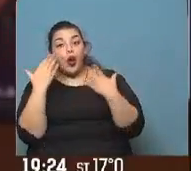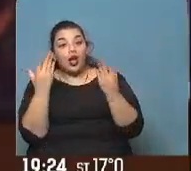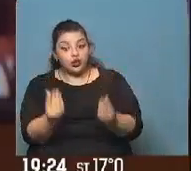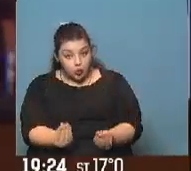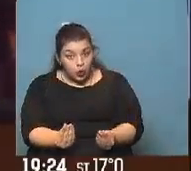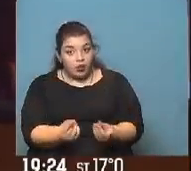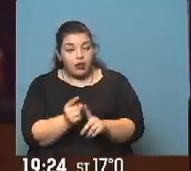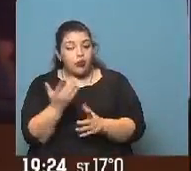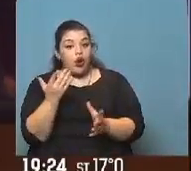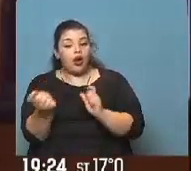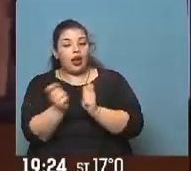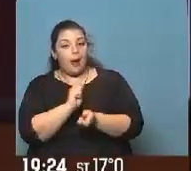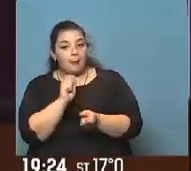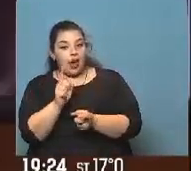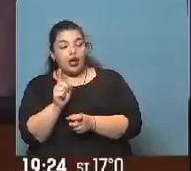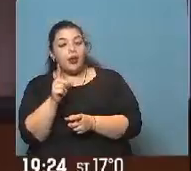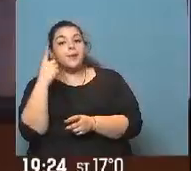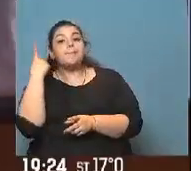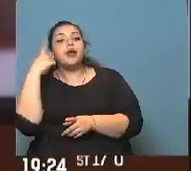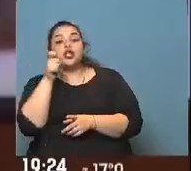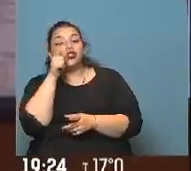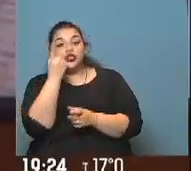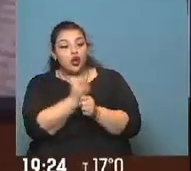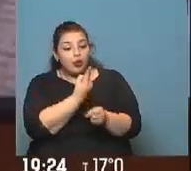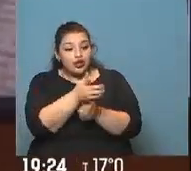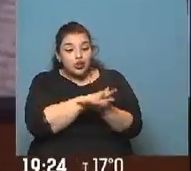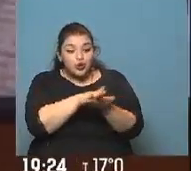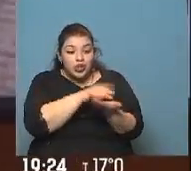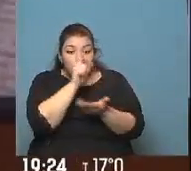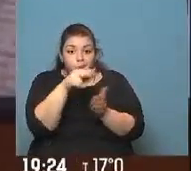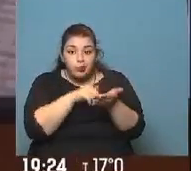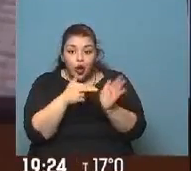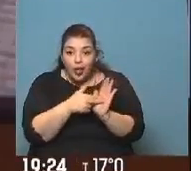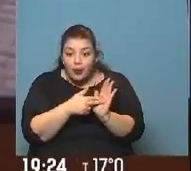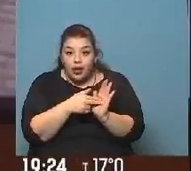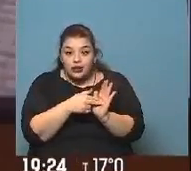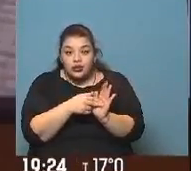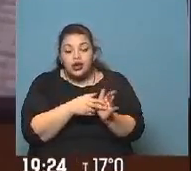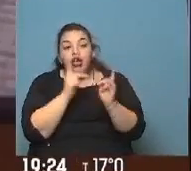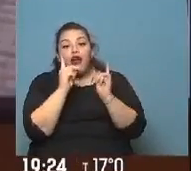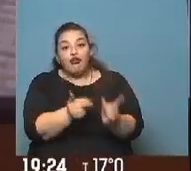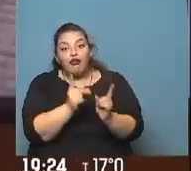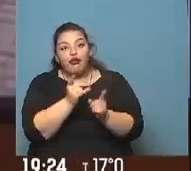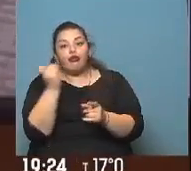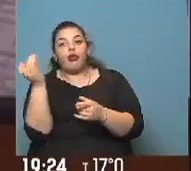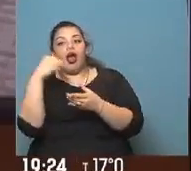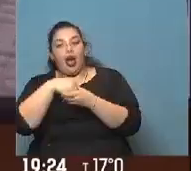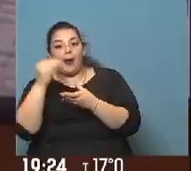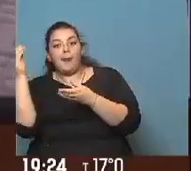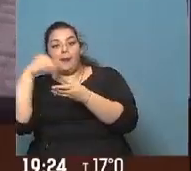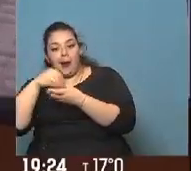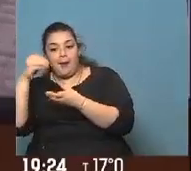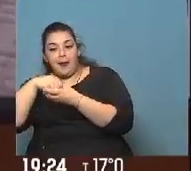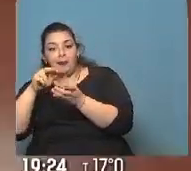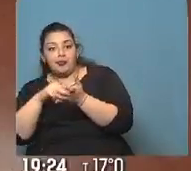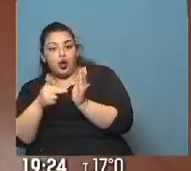plazo a estabilizar las expectativas pero si no resolver esos problemas estructurales y seguir acumulando sobre equilibrio esos